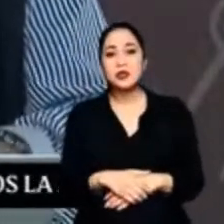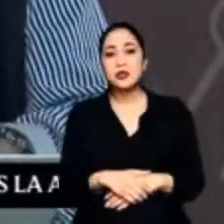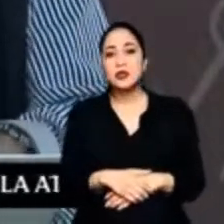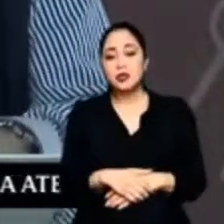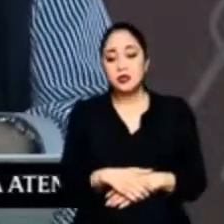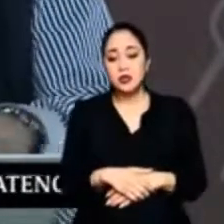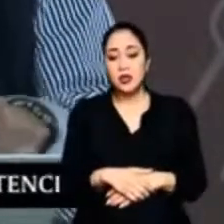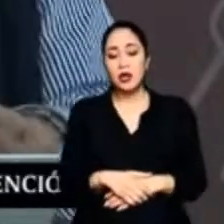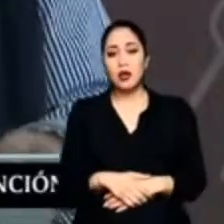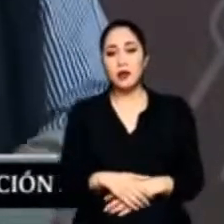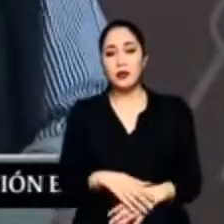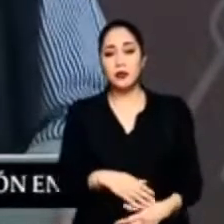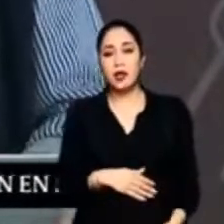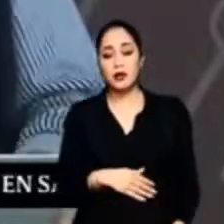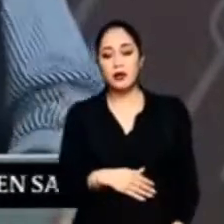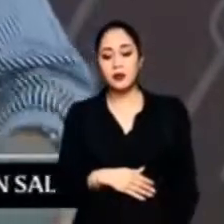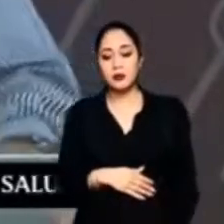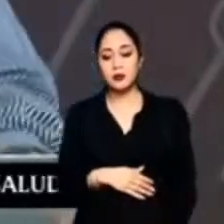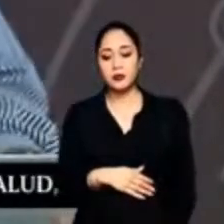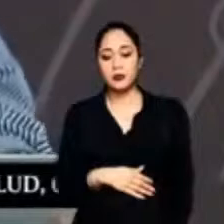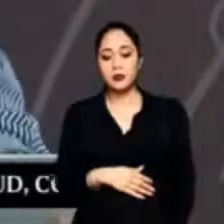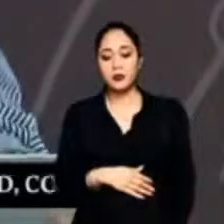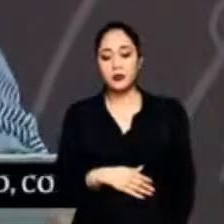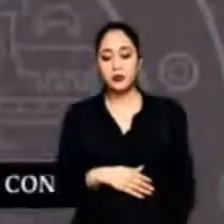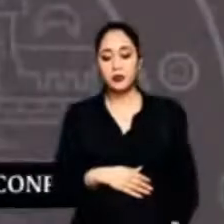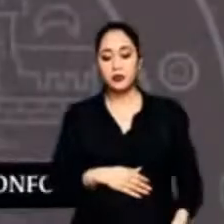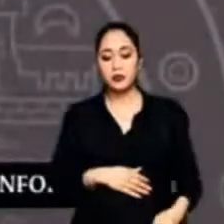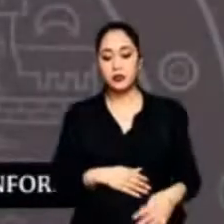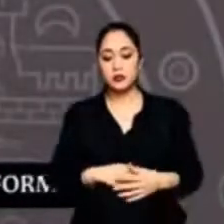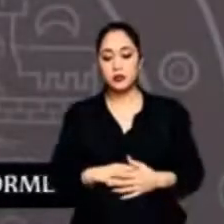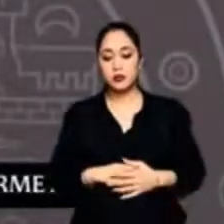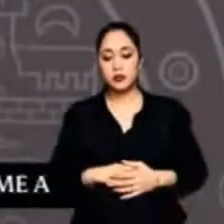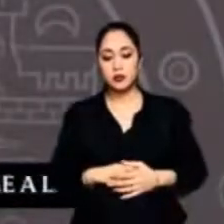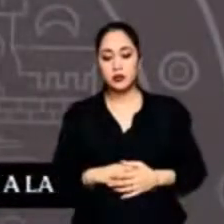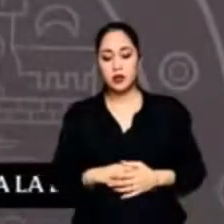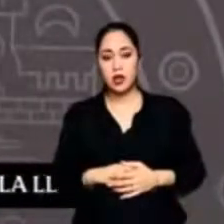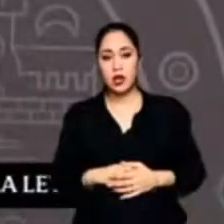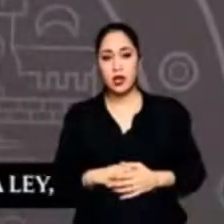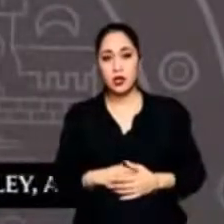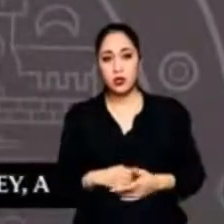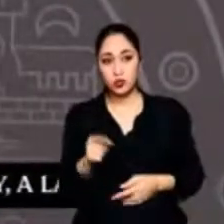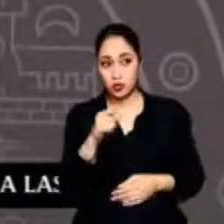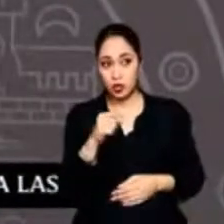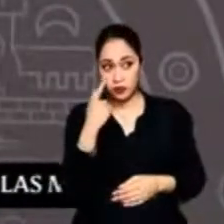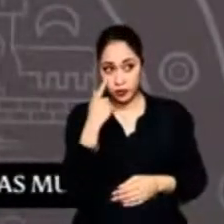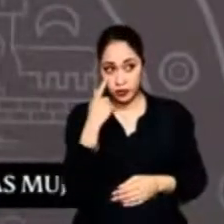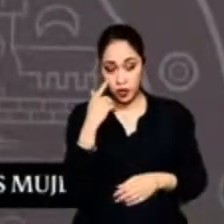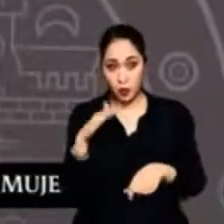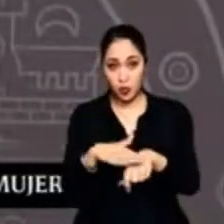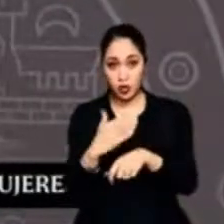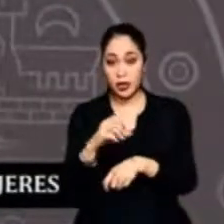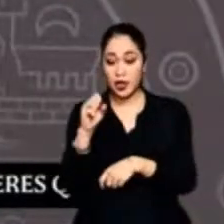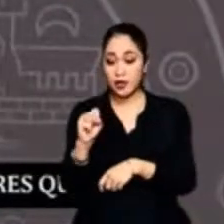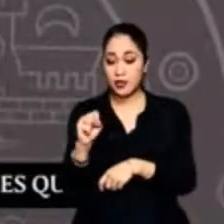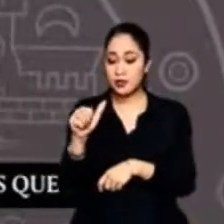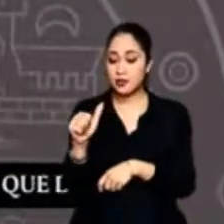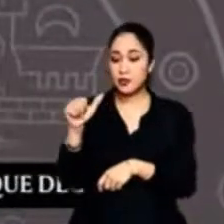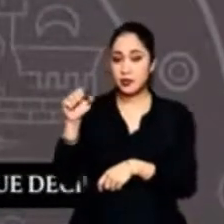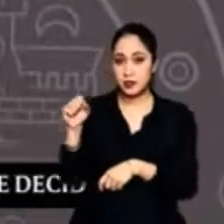Que lo tengan en cuenta. ¿Por qué? Porque a mí ya me está llamando el SAT en dos ocasiones.